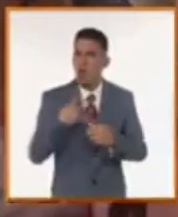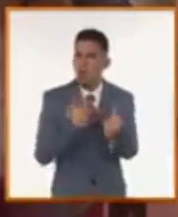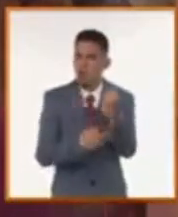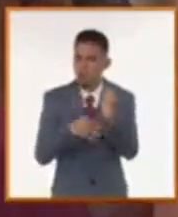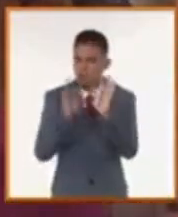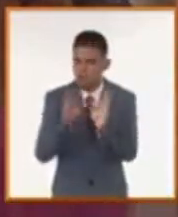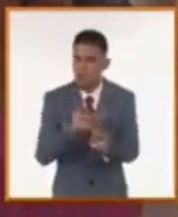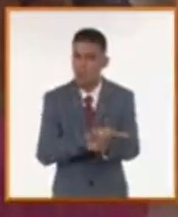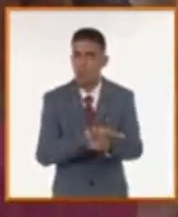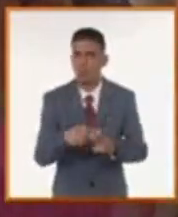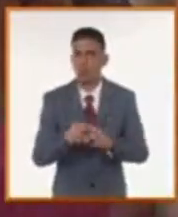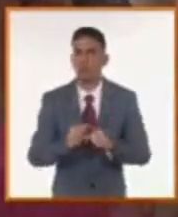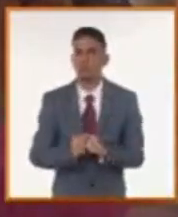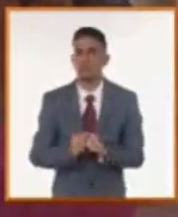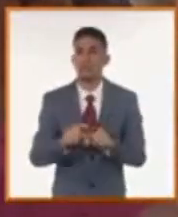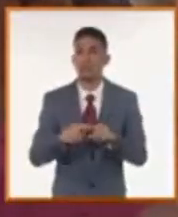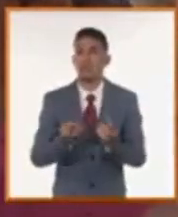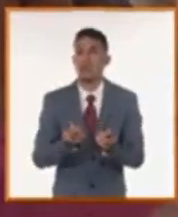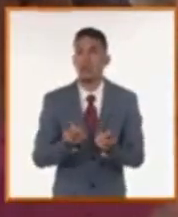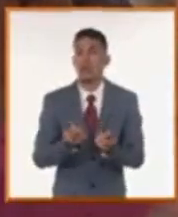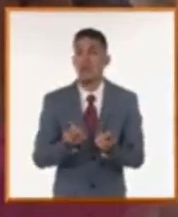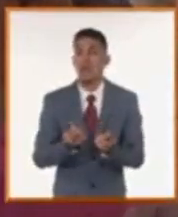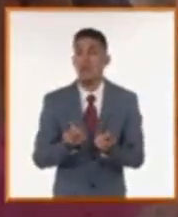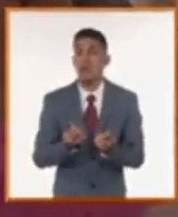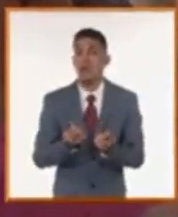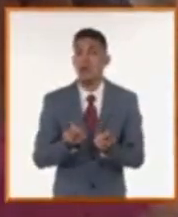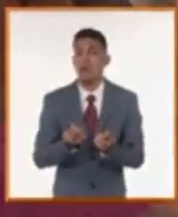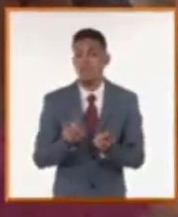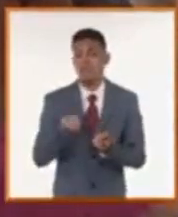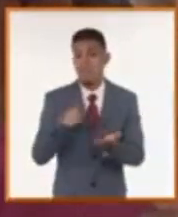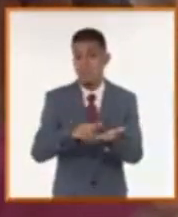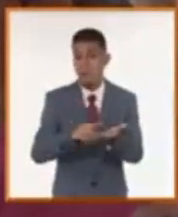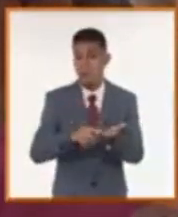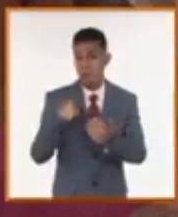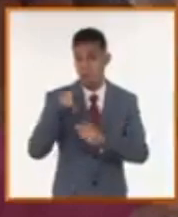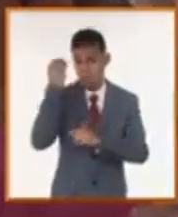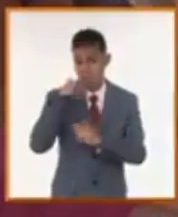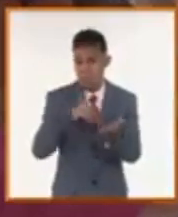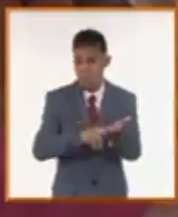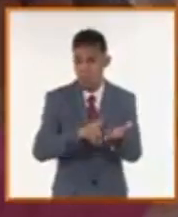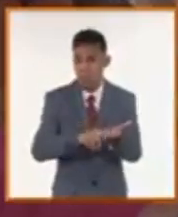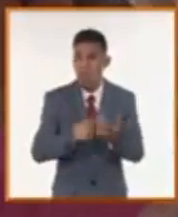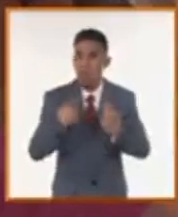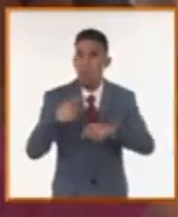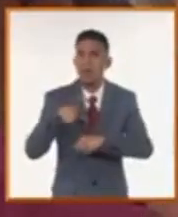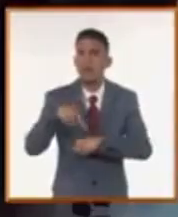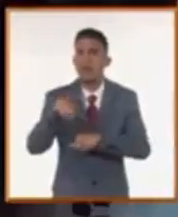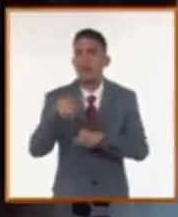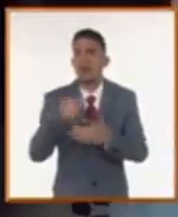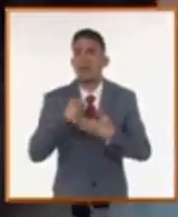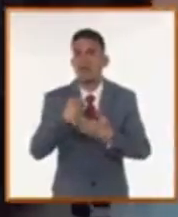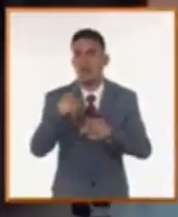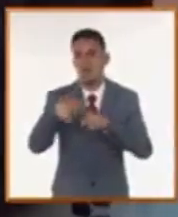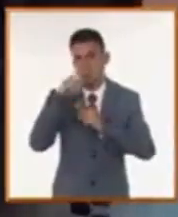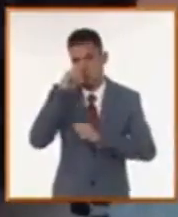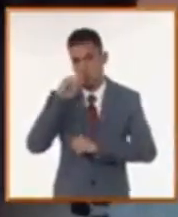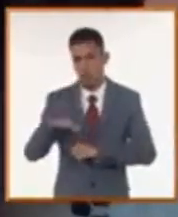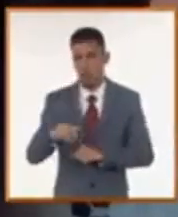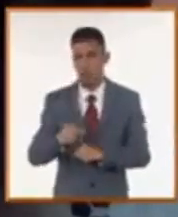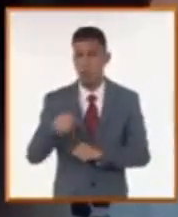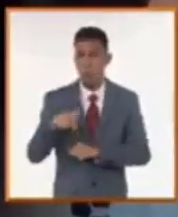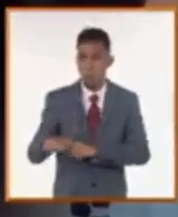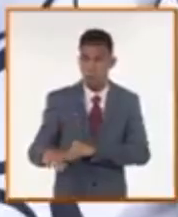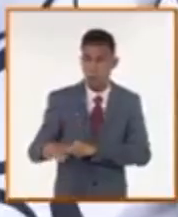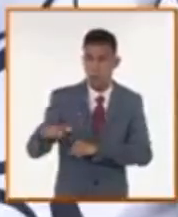que era Angola. Porque el conocimiento que tenía, lo único que sabía, es que mi papá había tenido que ir a ayudar a otros niños como a mí. Yo crecí con ese